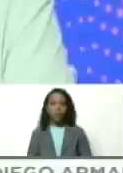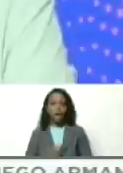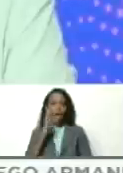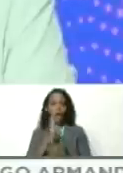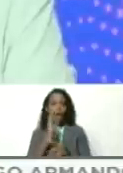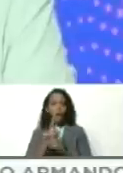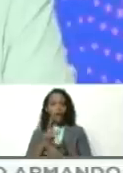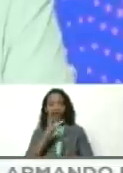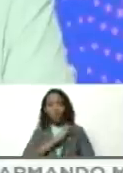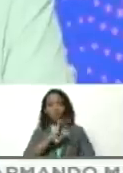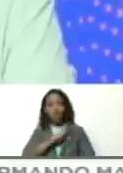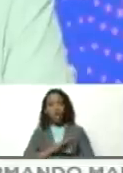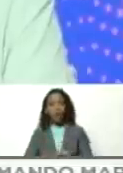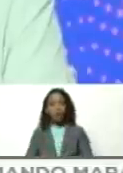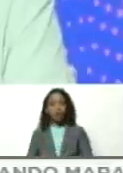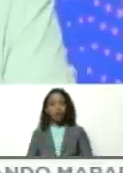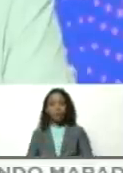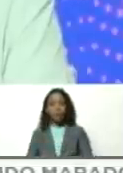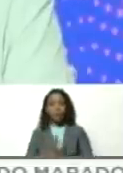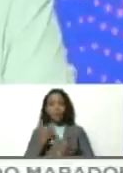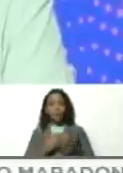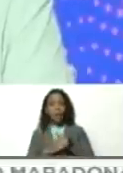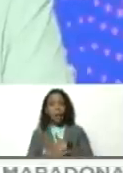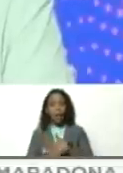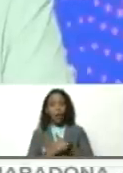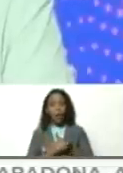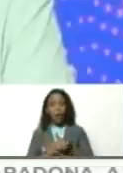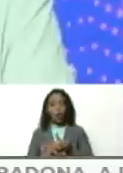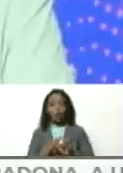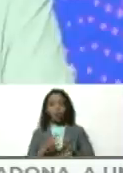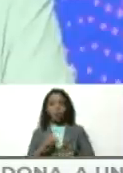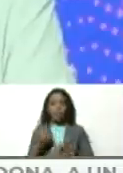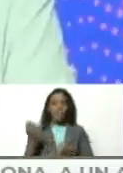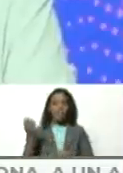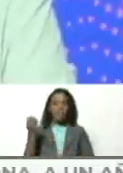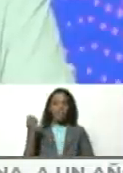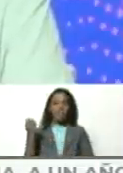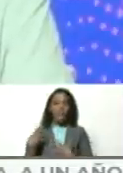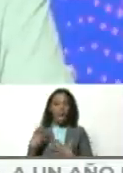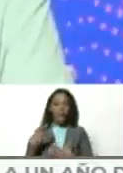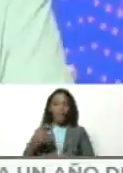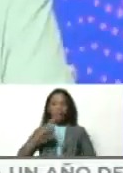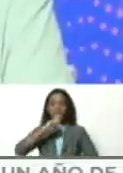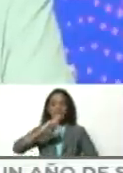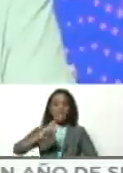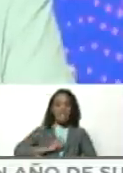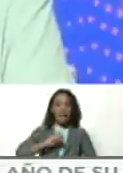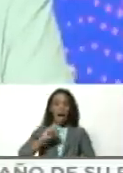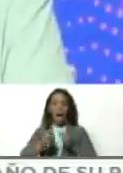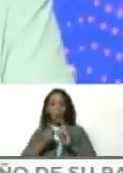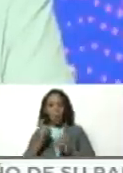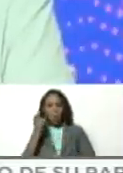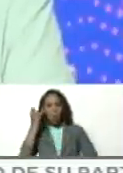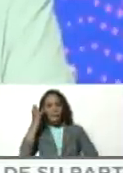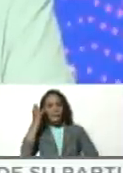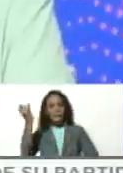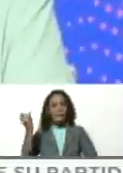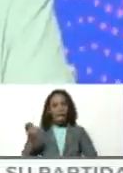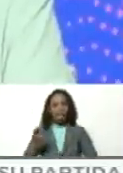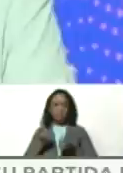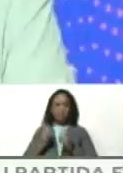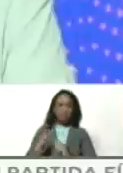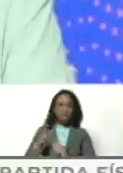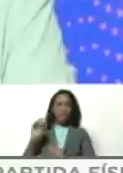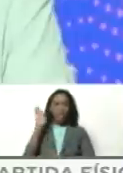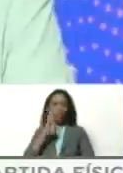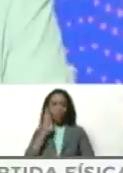sociales salieron la gente envenenada, enfermas de odio, a tratar de